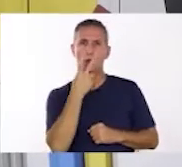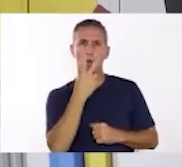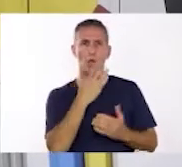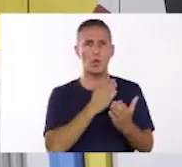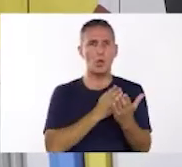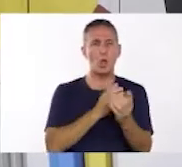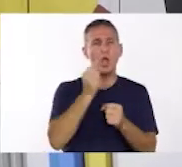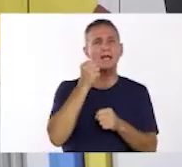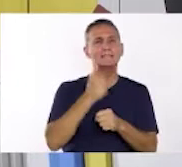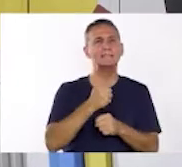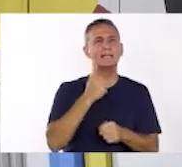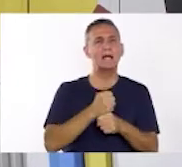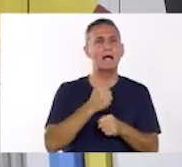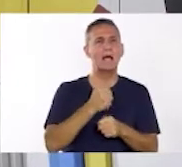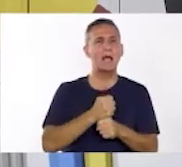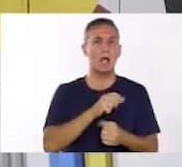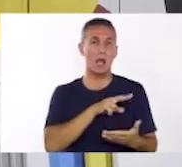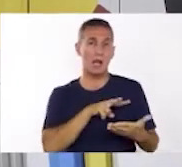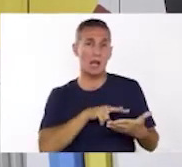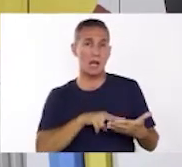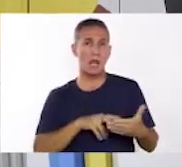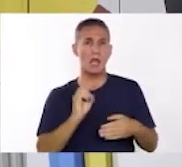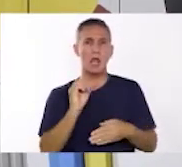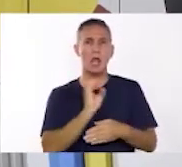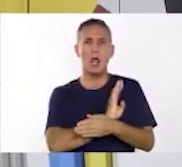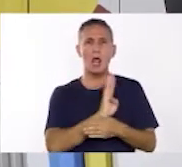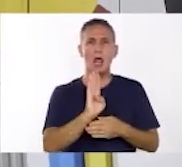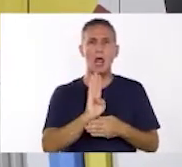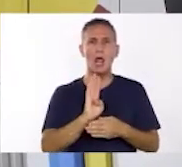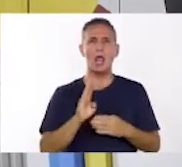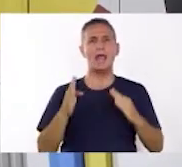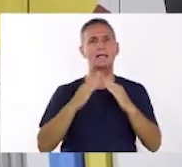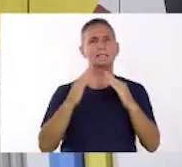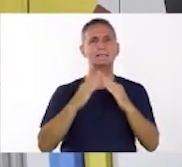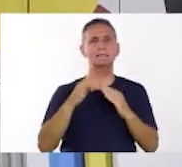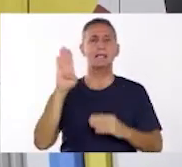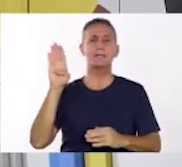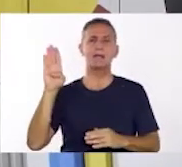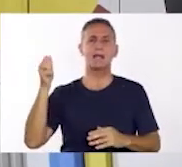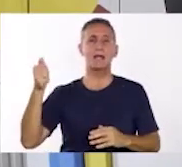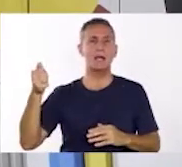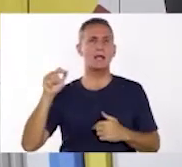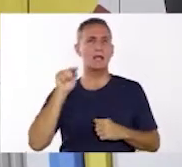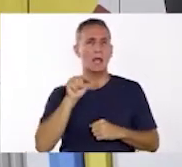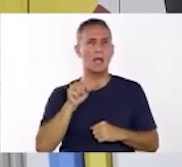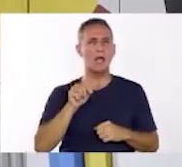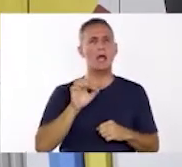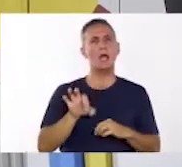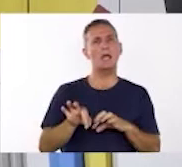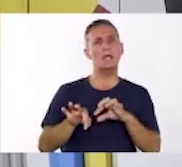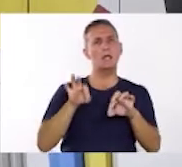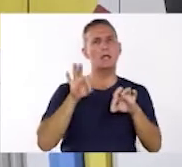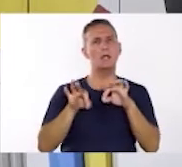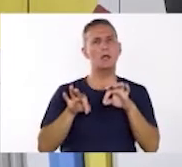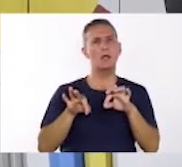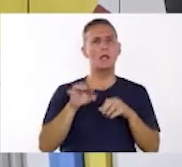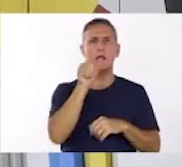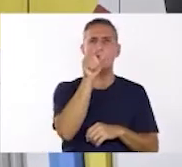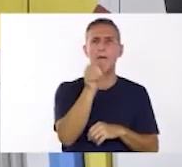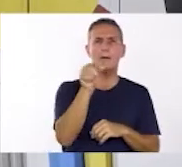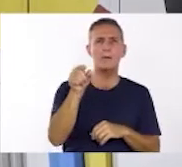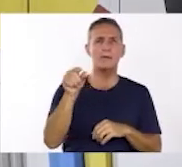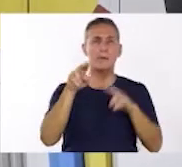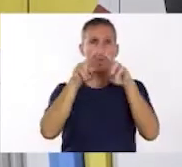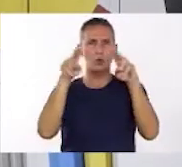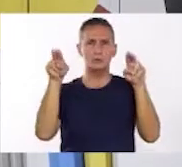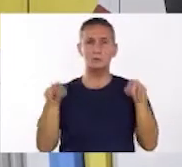entonces trabajando o leyendo la obra Casa de Bernarda. Ahí ustedes van a sacar personajes,